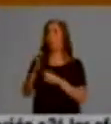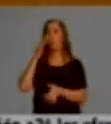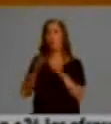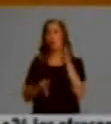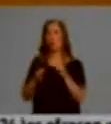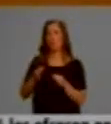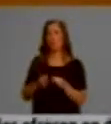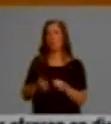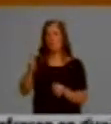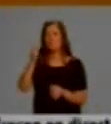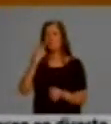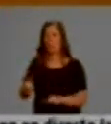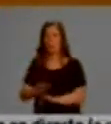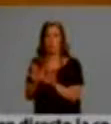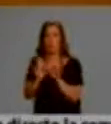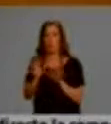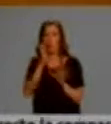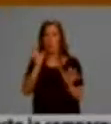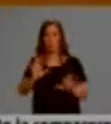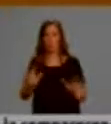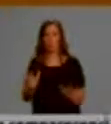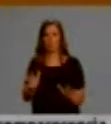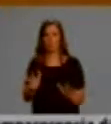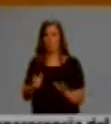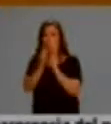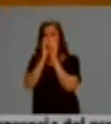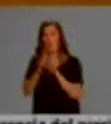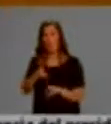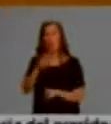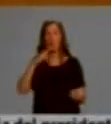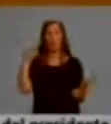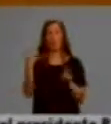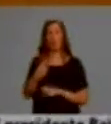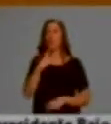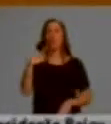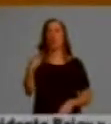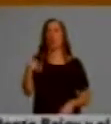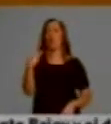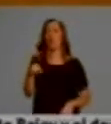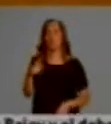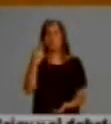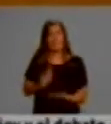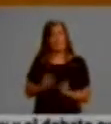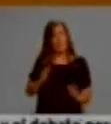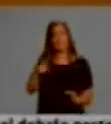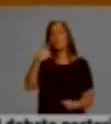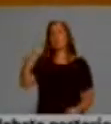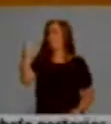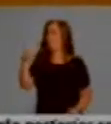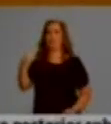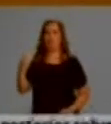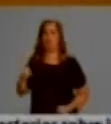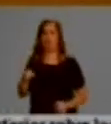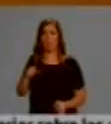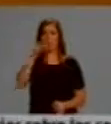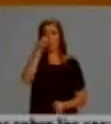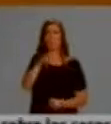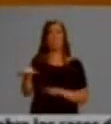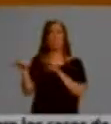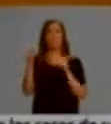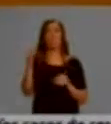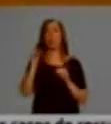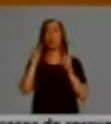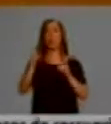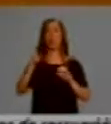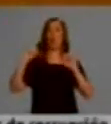recurrieron a la más cobarde y a la más inútil de las reacciones, negar lo evidente. Dicho en palabras que todo el mundo entiende, su